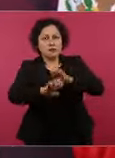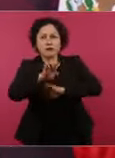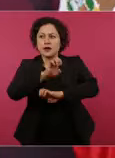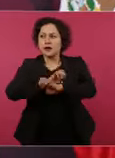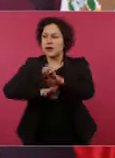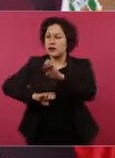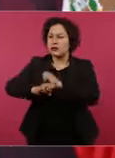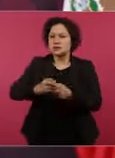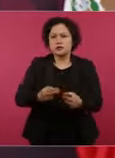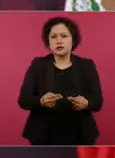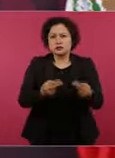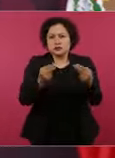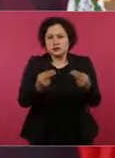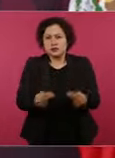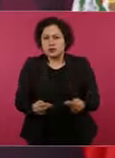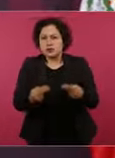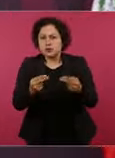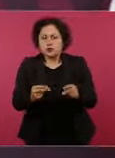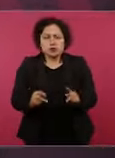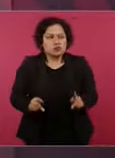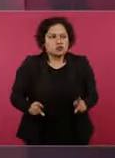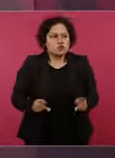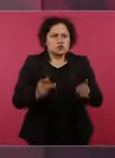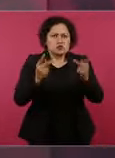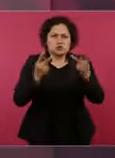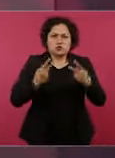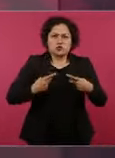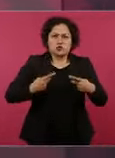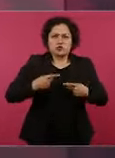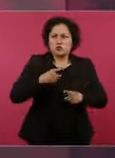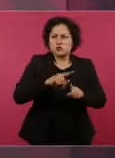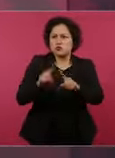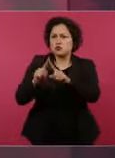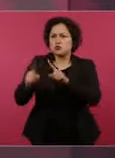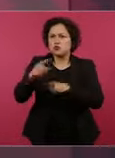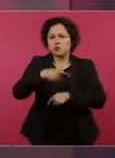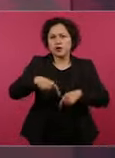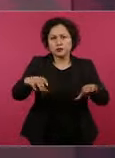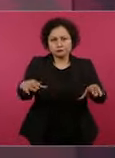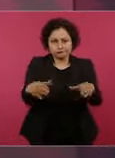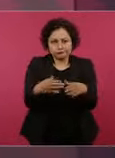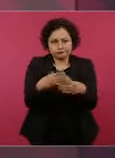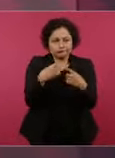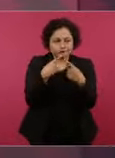con comerciantes, y eso es lo que hemos venido haciendo,